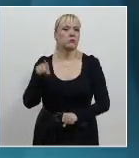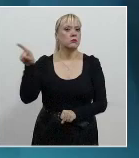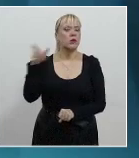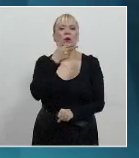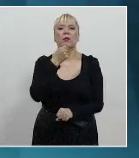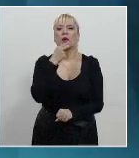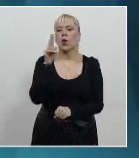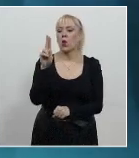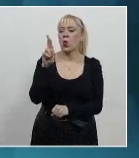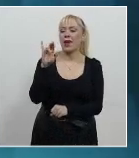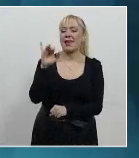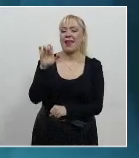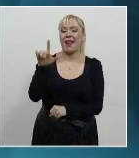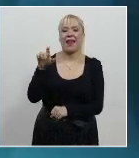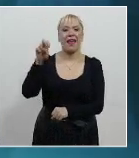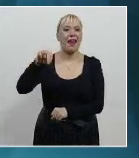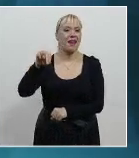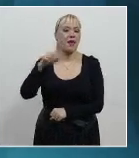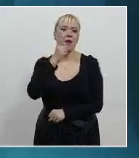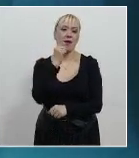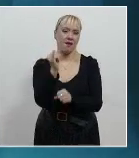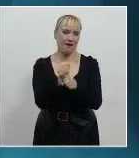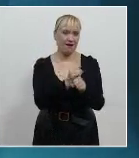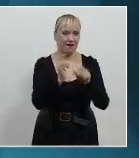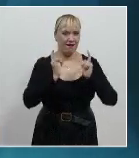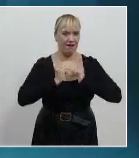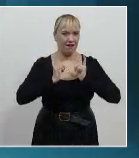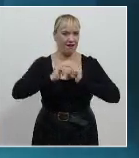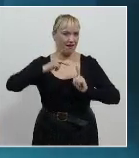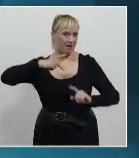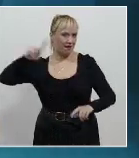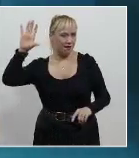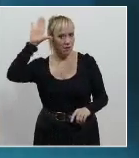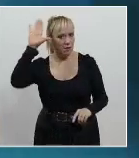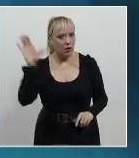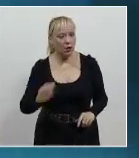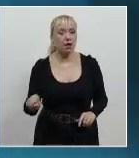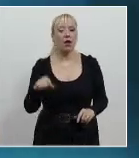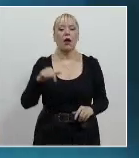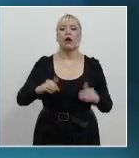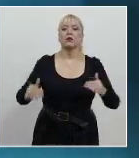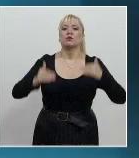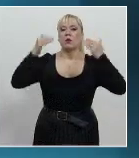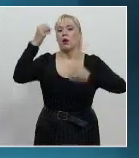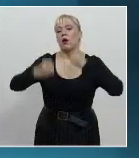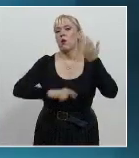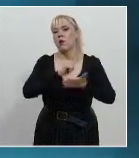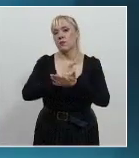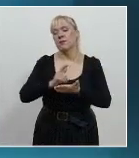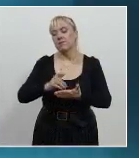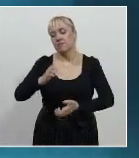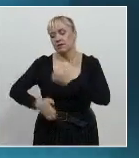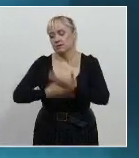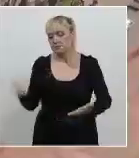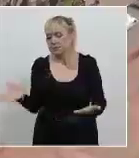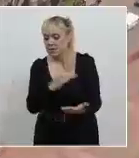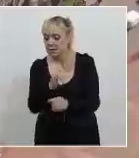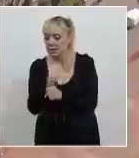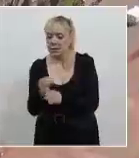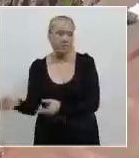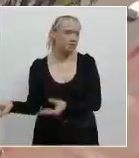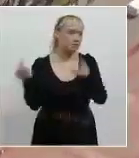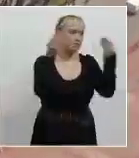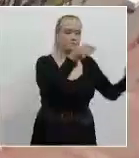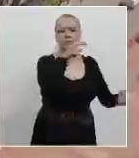morelense Uriel N. La Subsecretaría General de Acuerdos de la Suprema Corte turnó el expediente al ministro Arturo Saldívar,